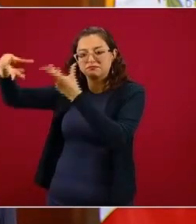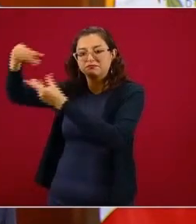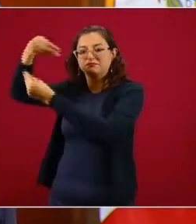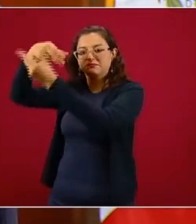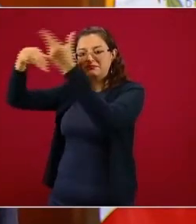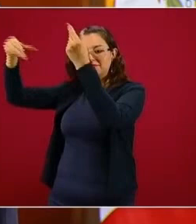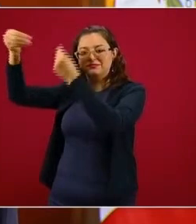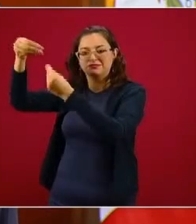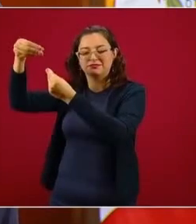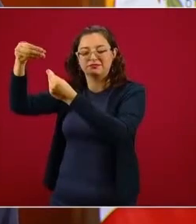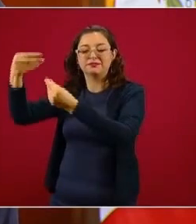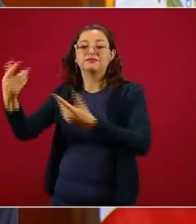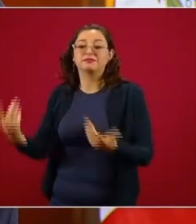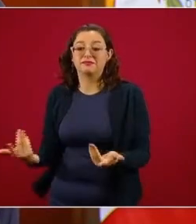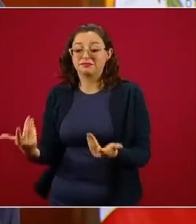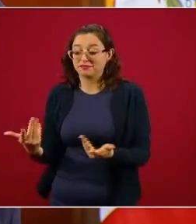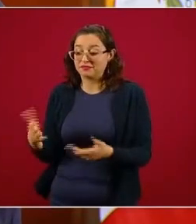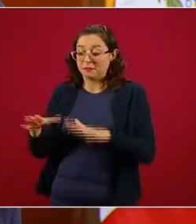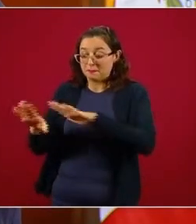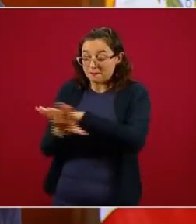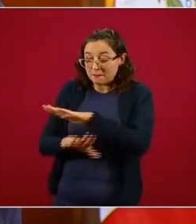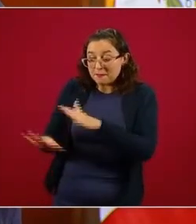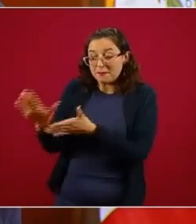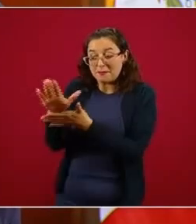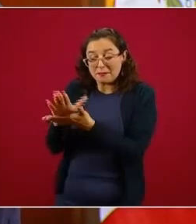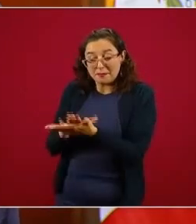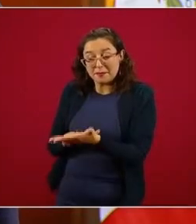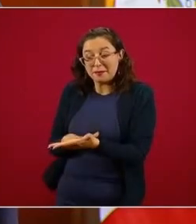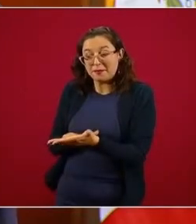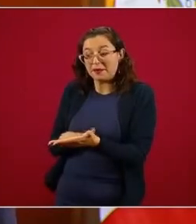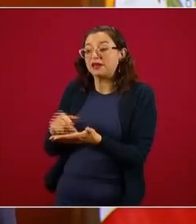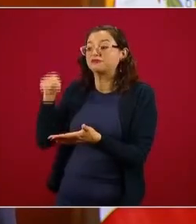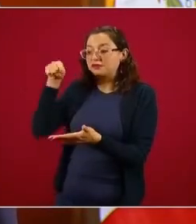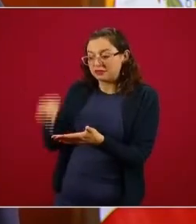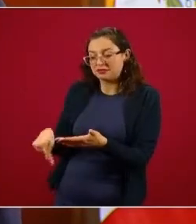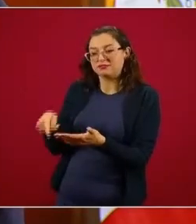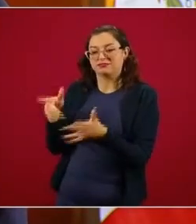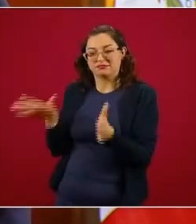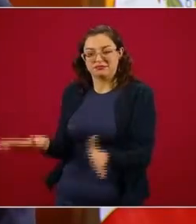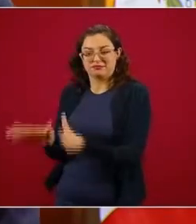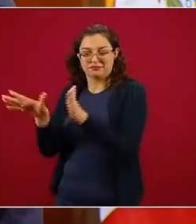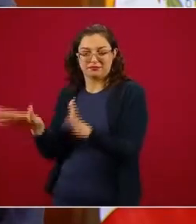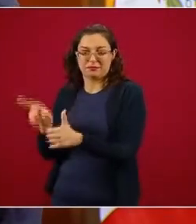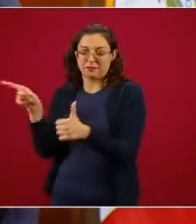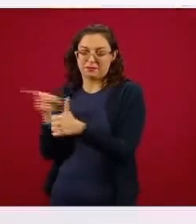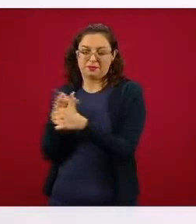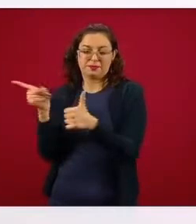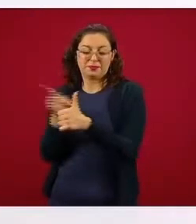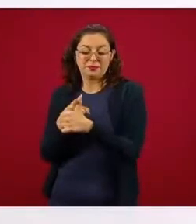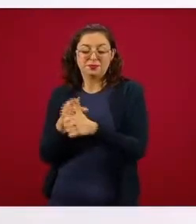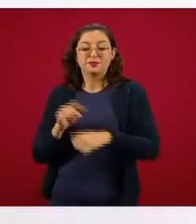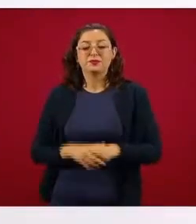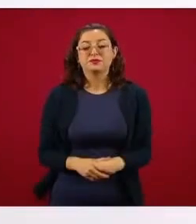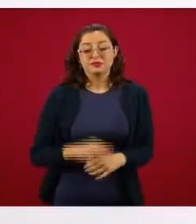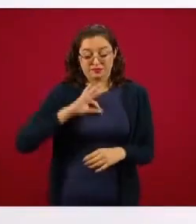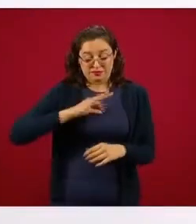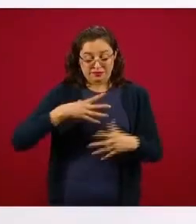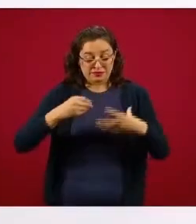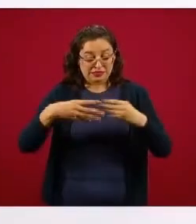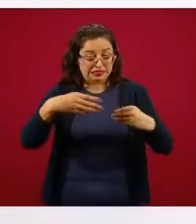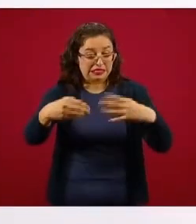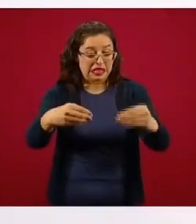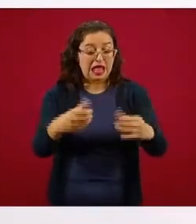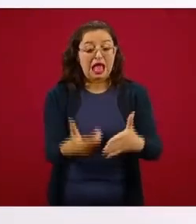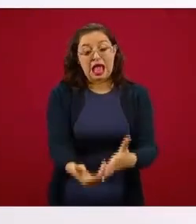de abajo hacia arriba. Antes de la crisis sanitaria, 18 millones